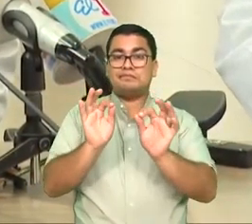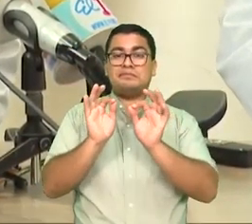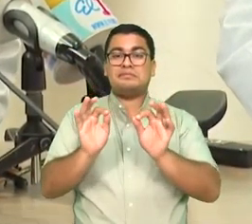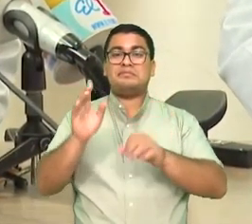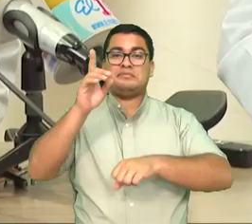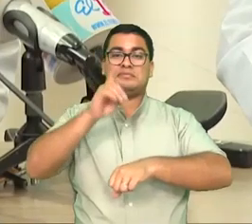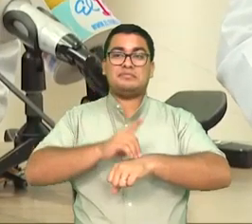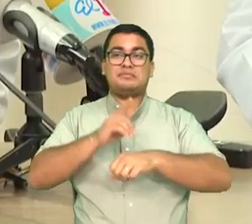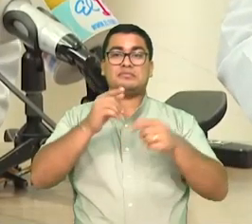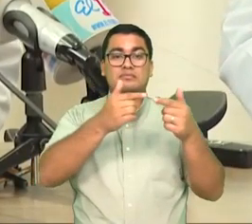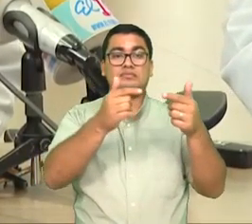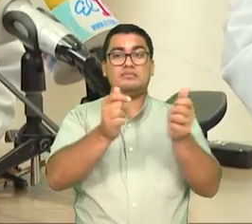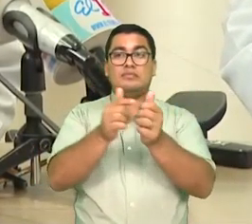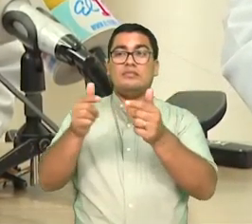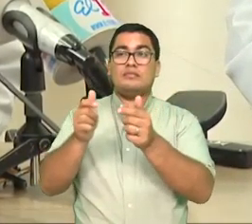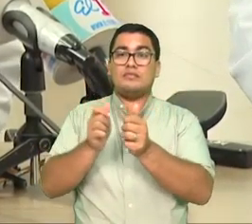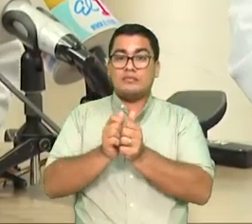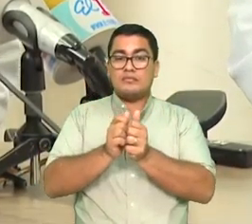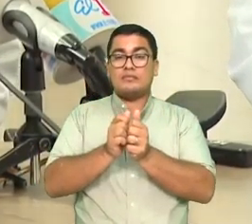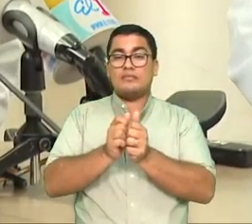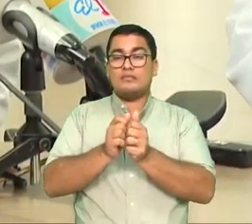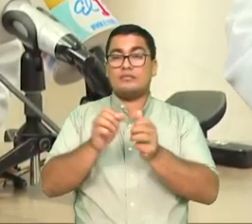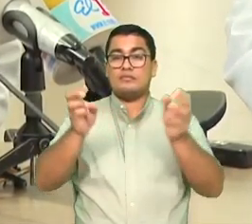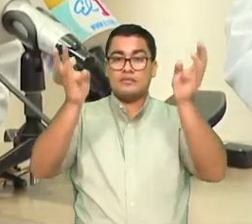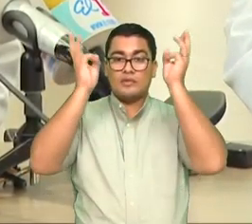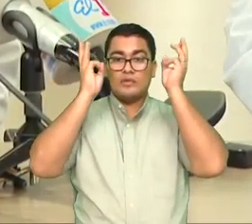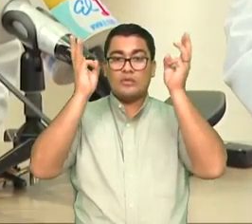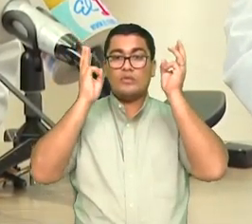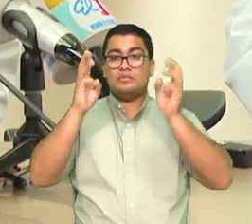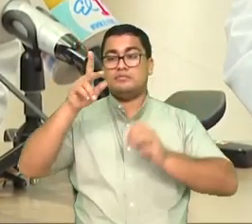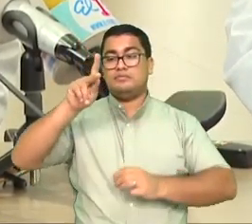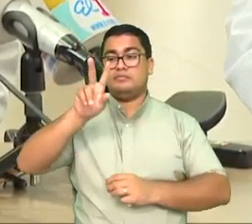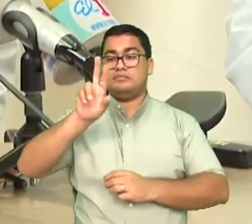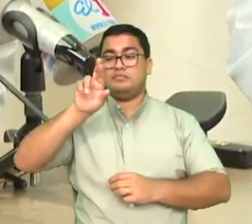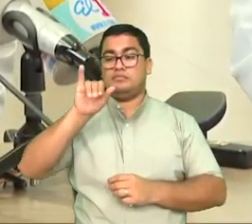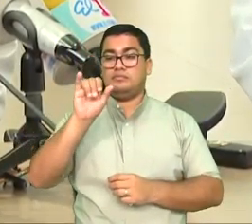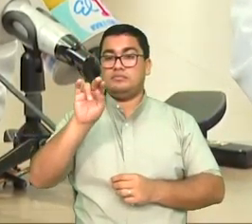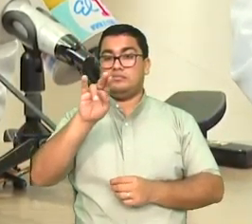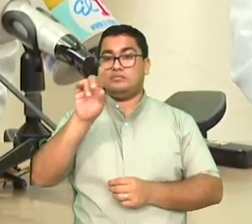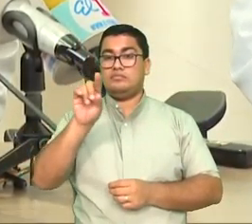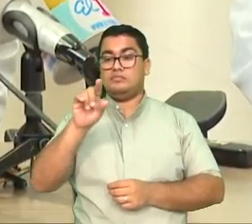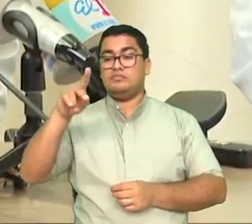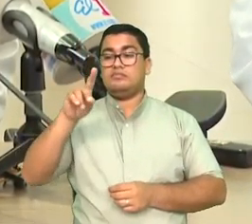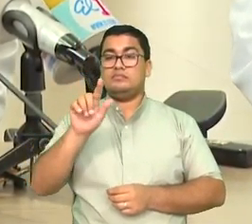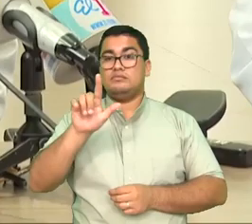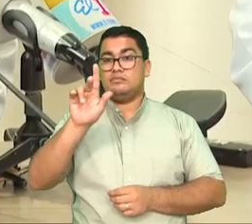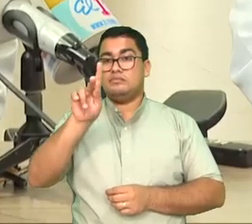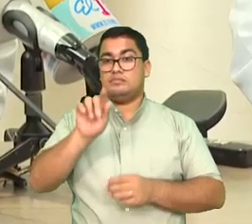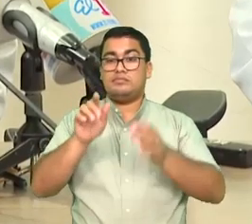se movilizan en el municipio de Huaspán y Prinzapolca han atendido